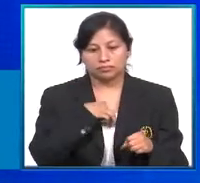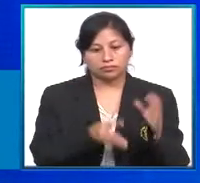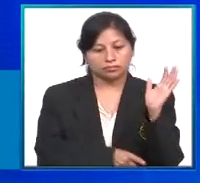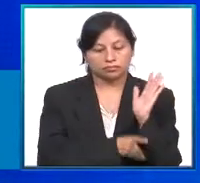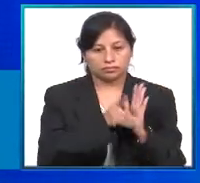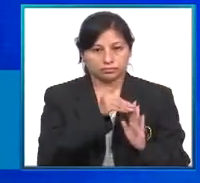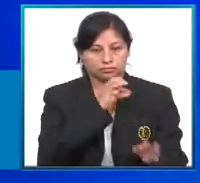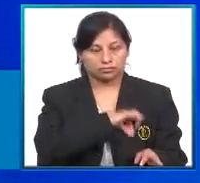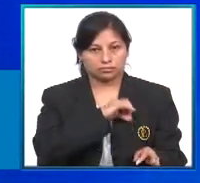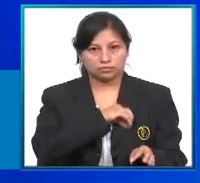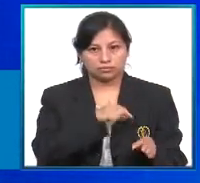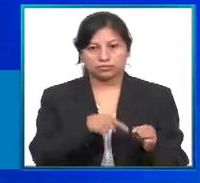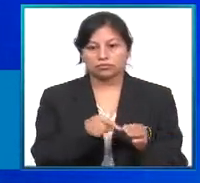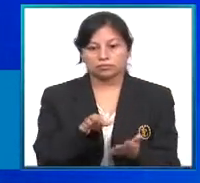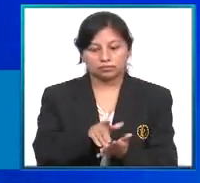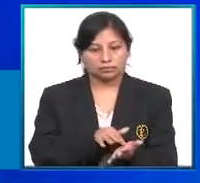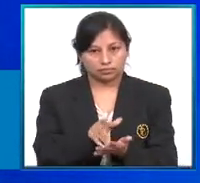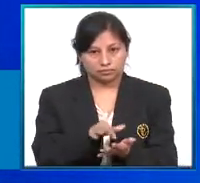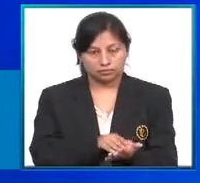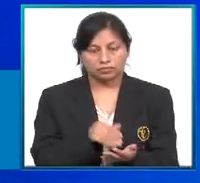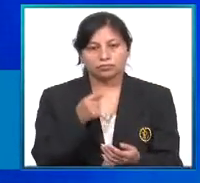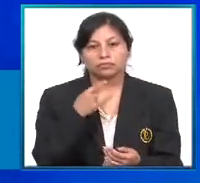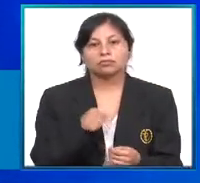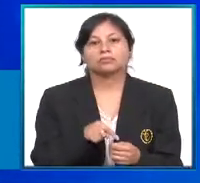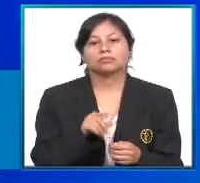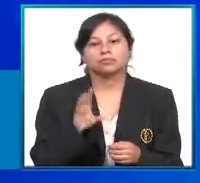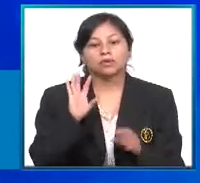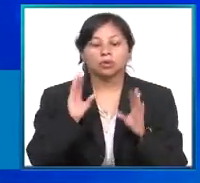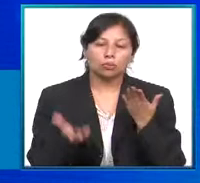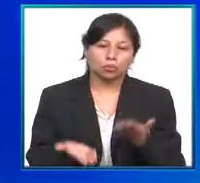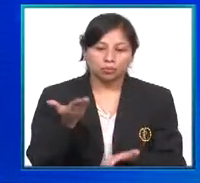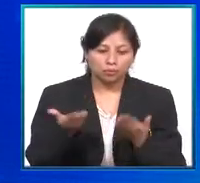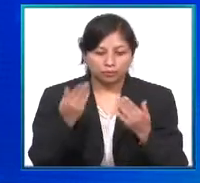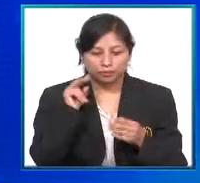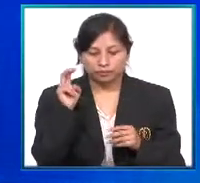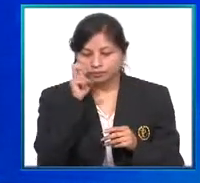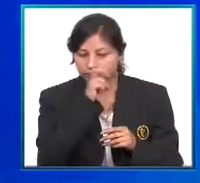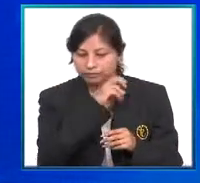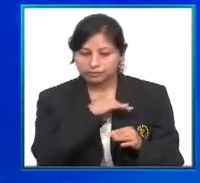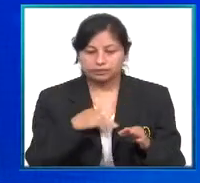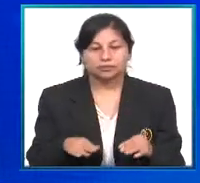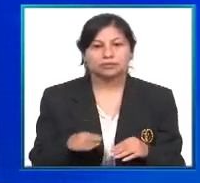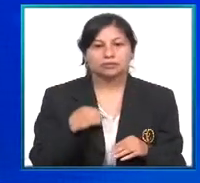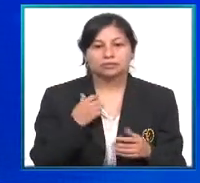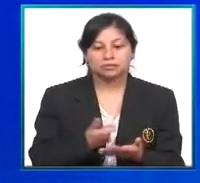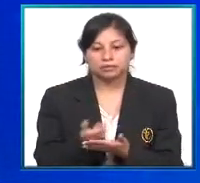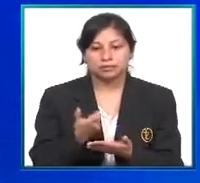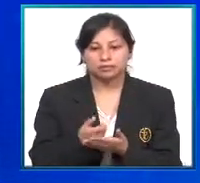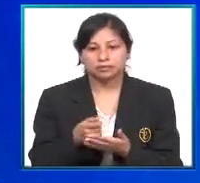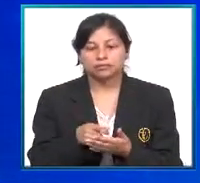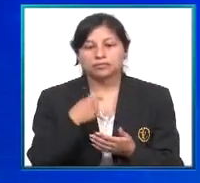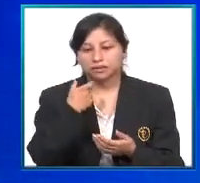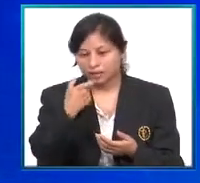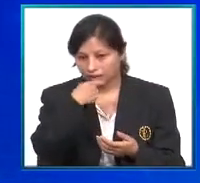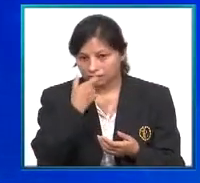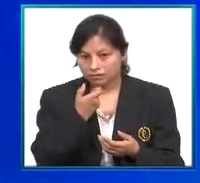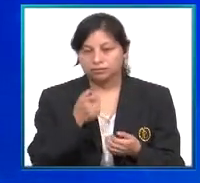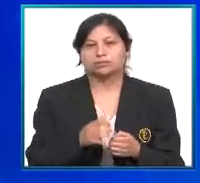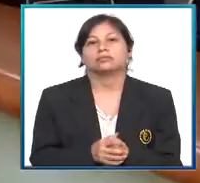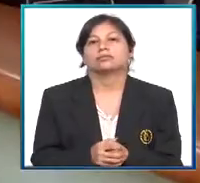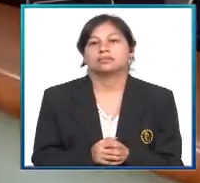Desarrollo Social ante la Contraloría General de Cuentas por posibles anomalías en la adjudicación de una compra de galletas